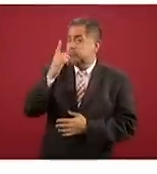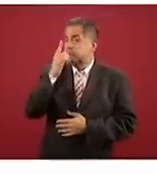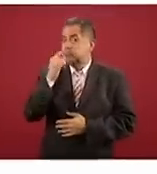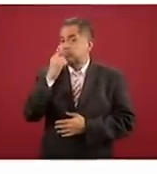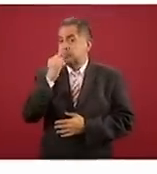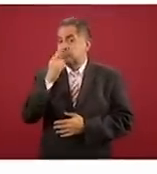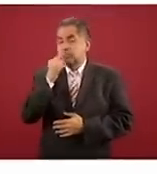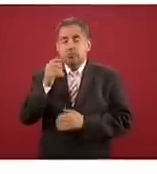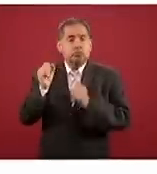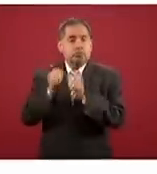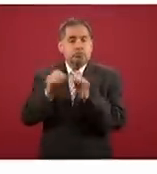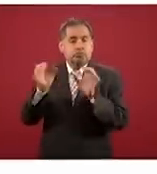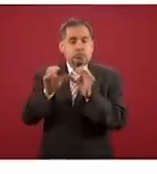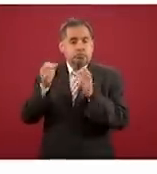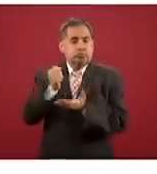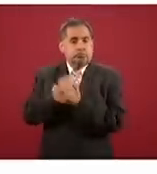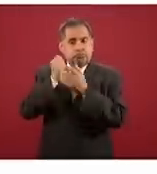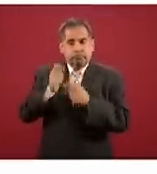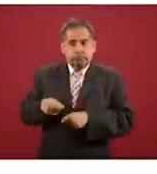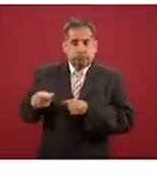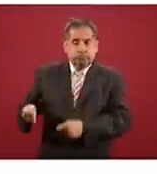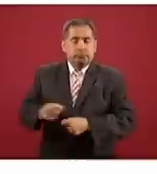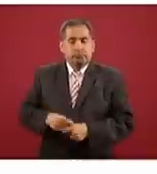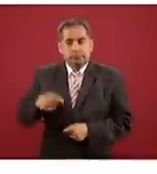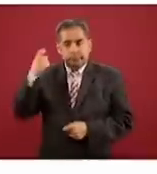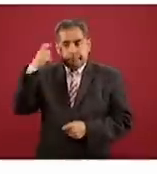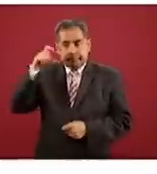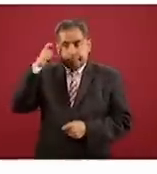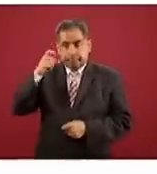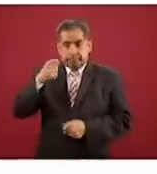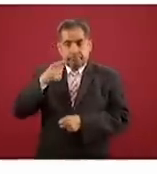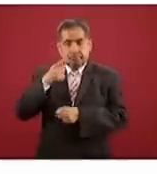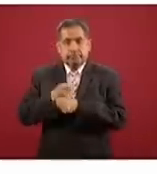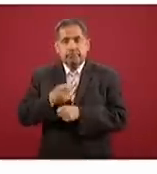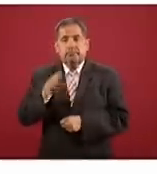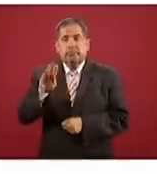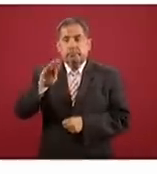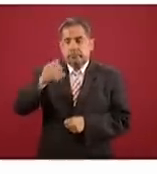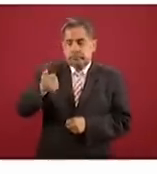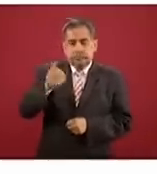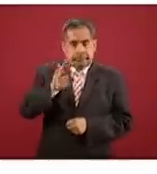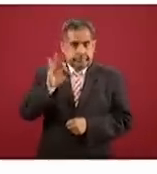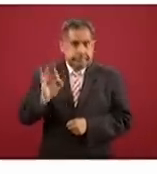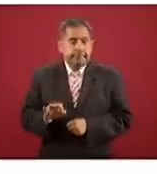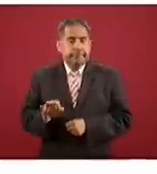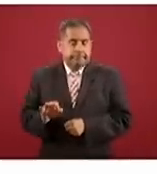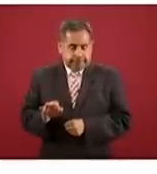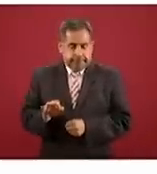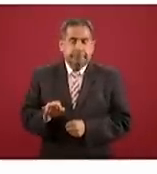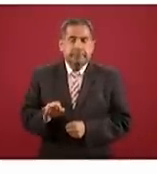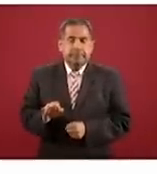policías certificados. Está Querétaro con el 96%,